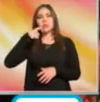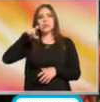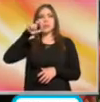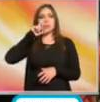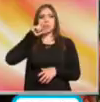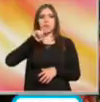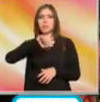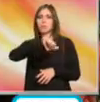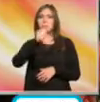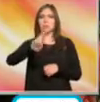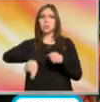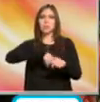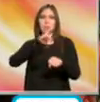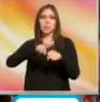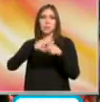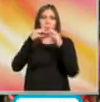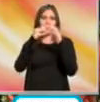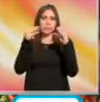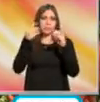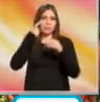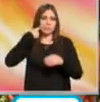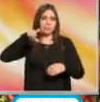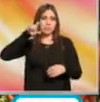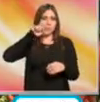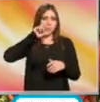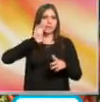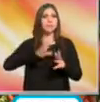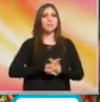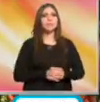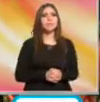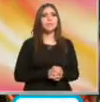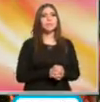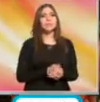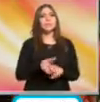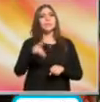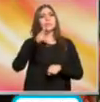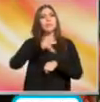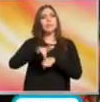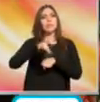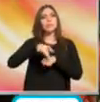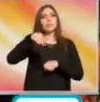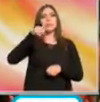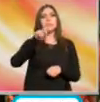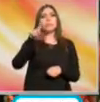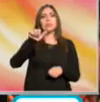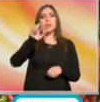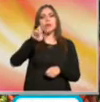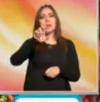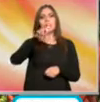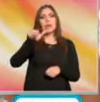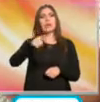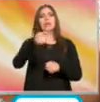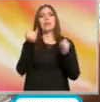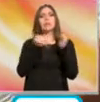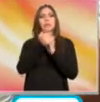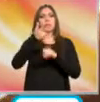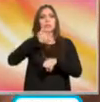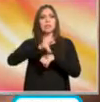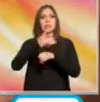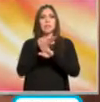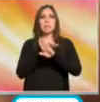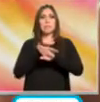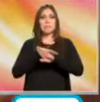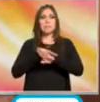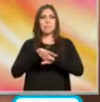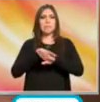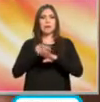jitomate guac. O sea, ¿ok? se ve bonito, Ok. pero otro nos puede como quiera servir. Así es. Y nuestro queso mozzarella, de este mismo lado, lo muestro. Es un queso blanco